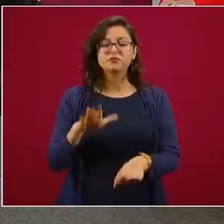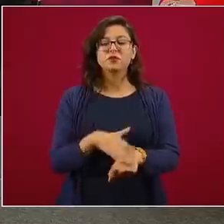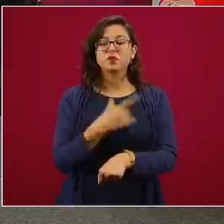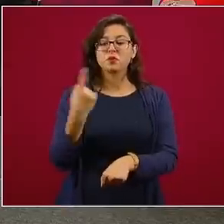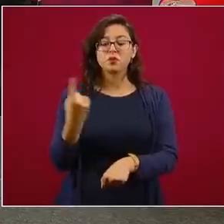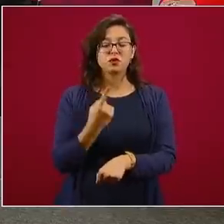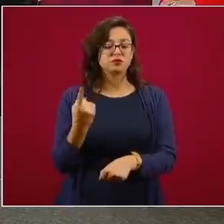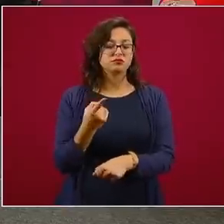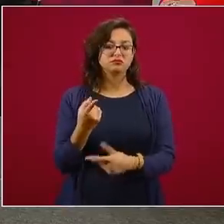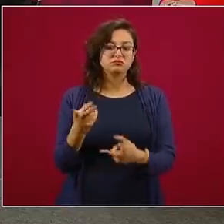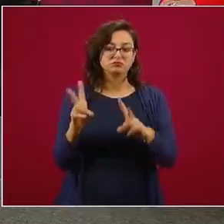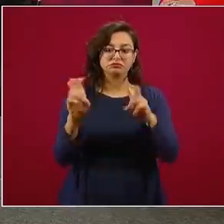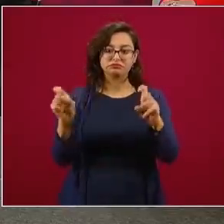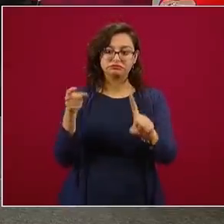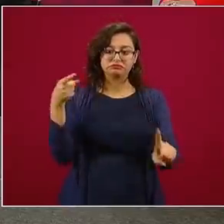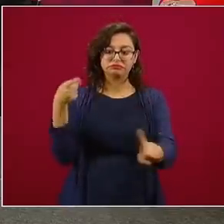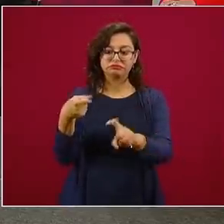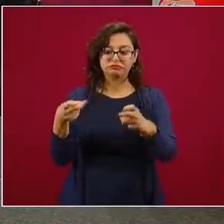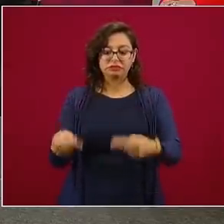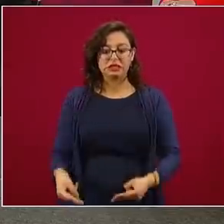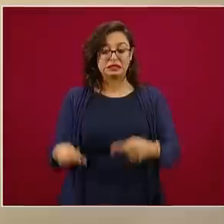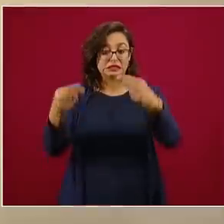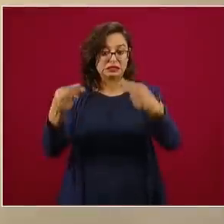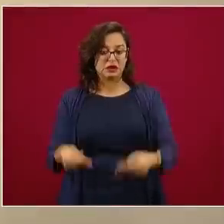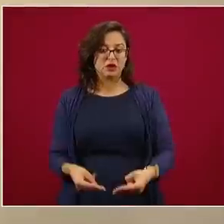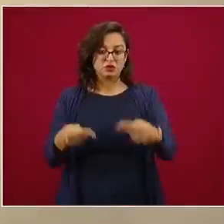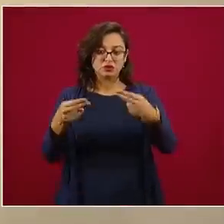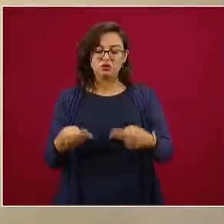fines de lucro todo el proceso